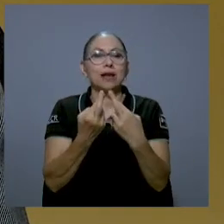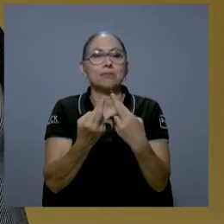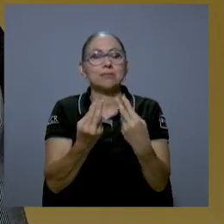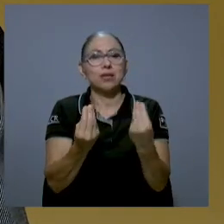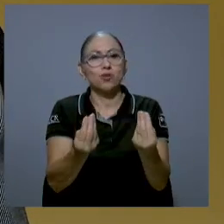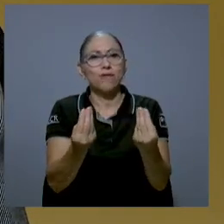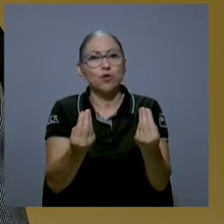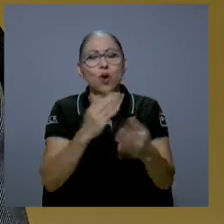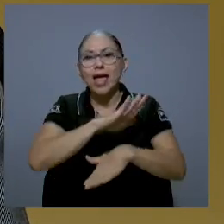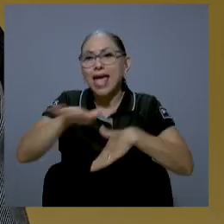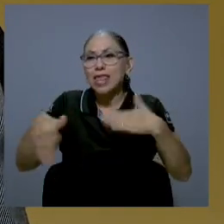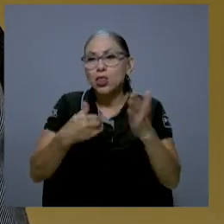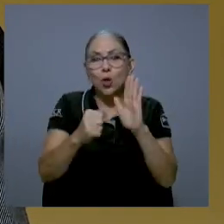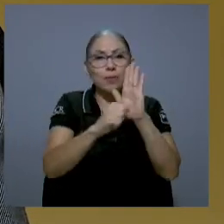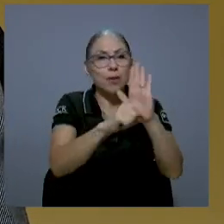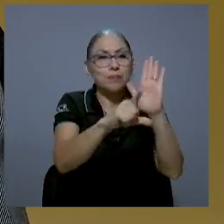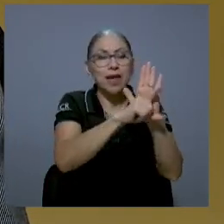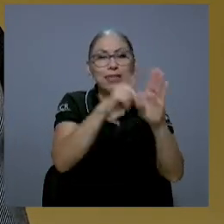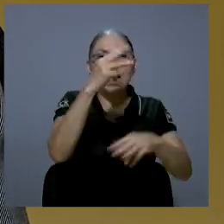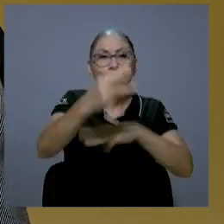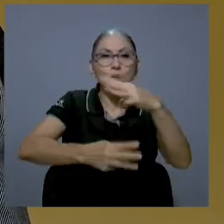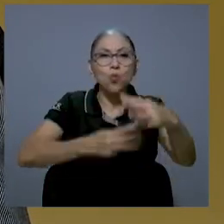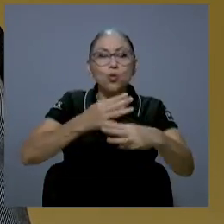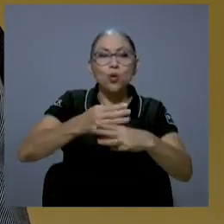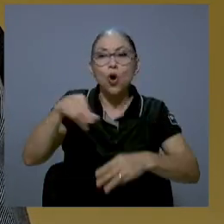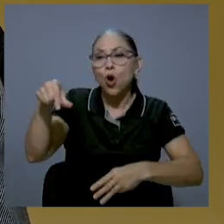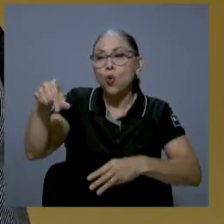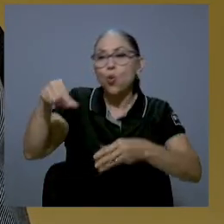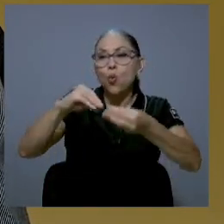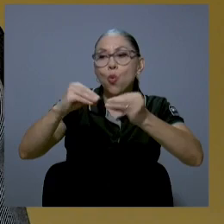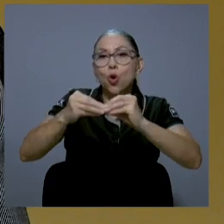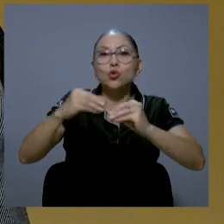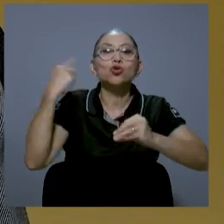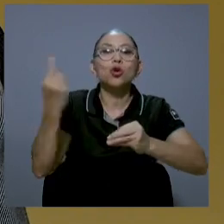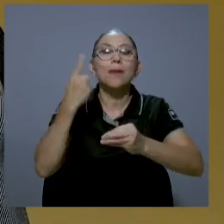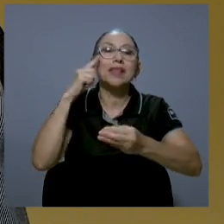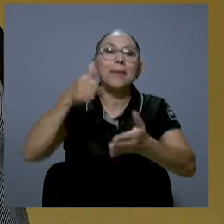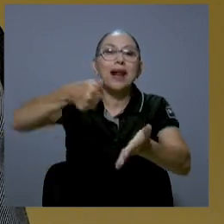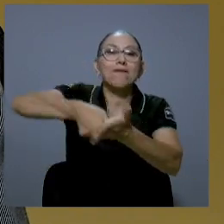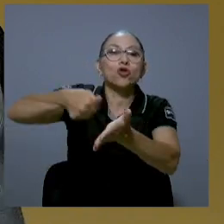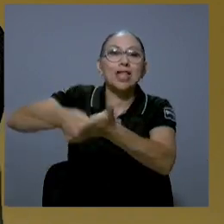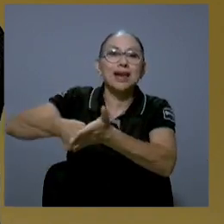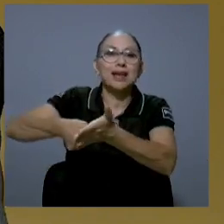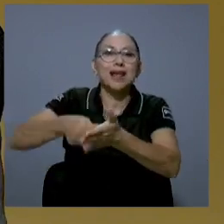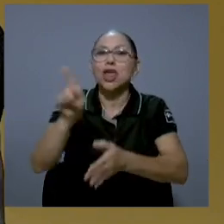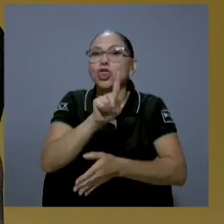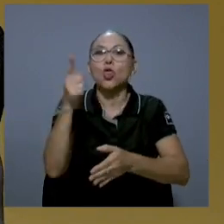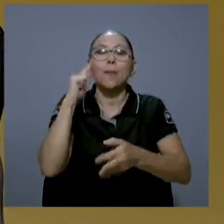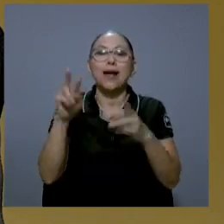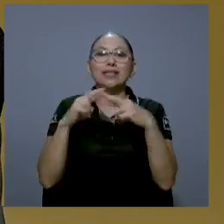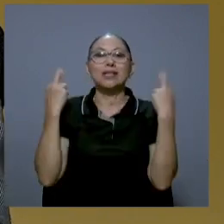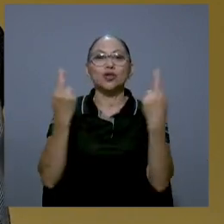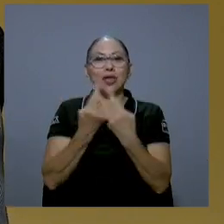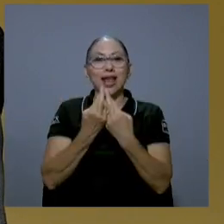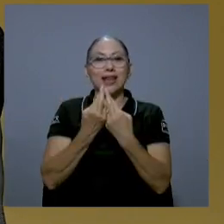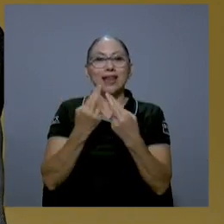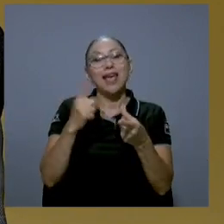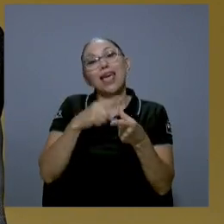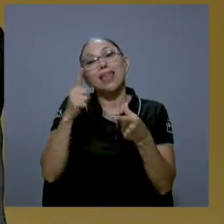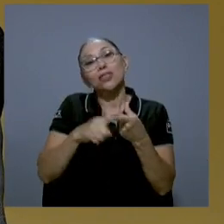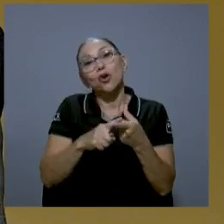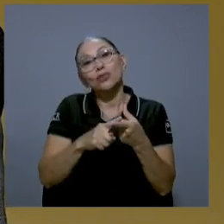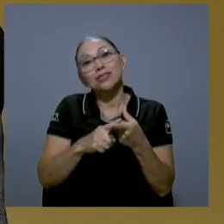los parlamentos del mundo el quórum solo se usa para votar, no para sesionar. Y eso impide entonces que haya ruptura del quórum con